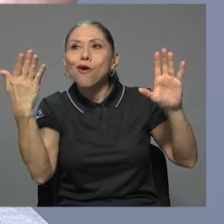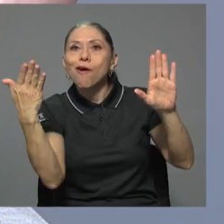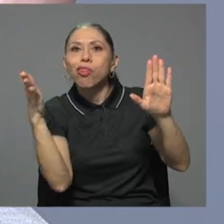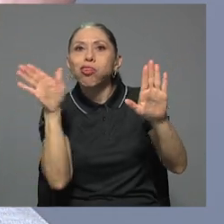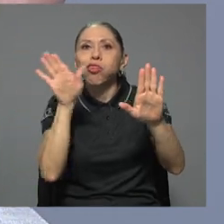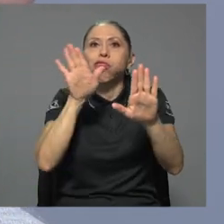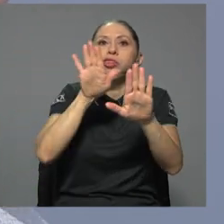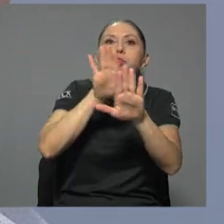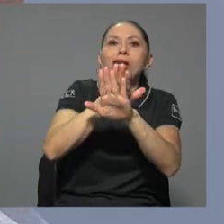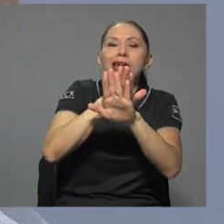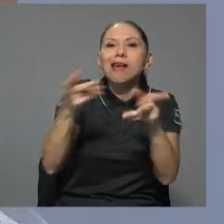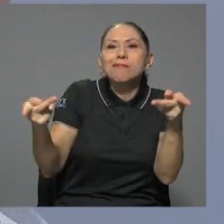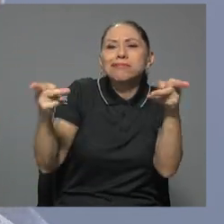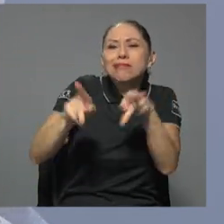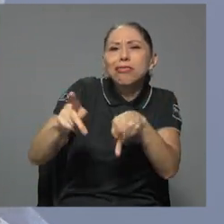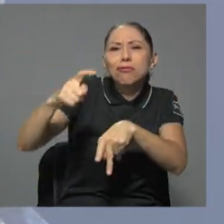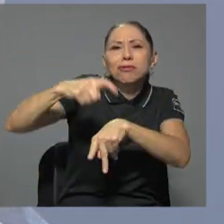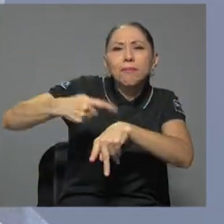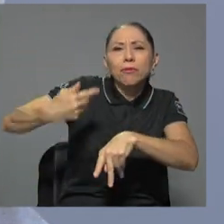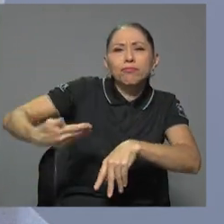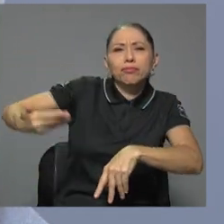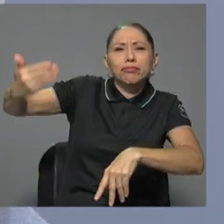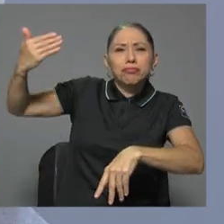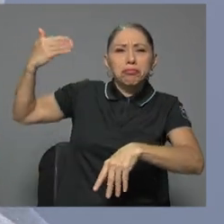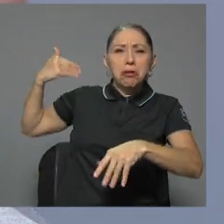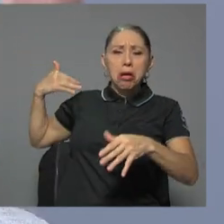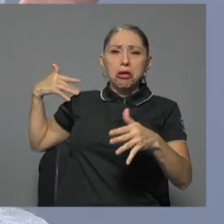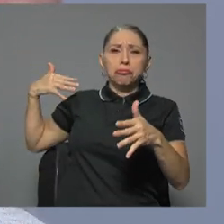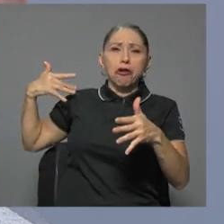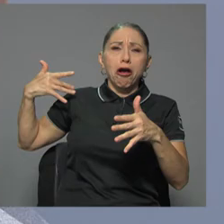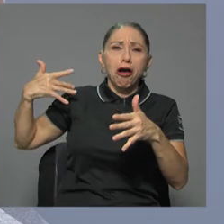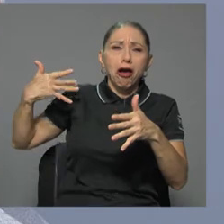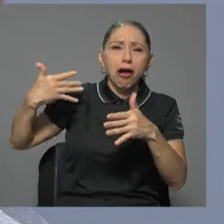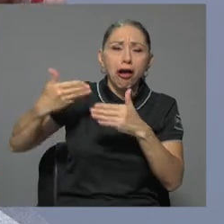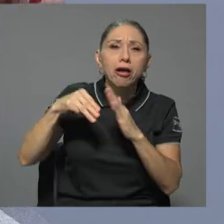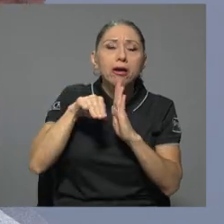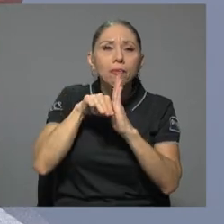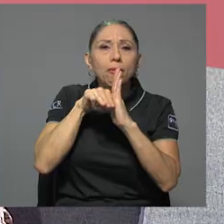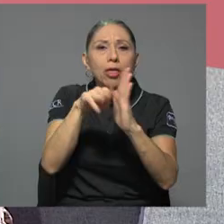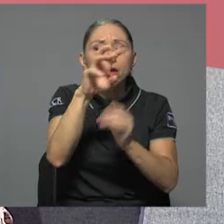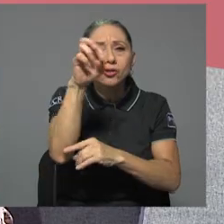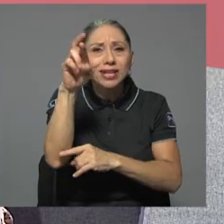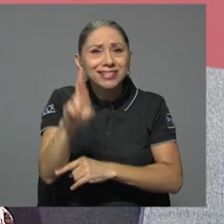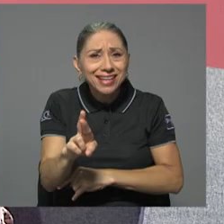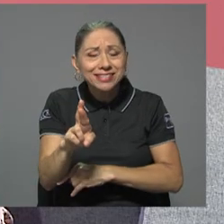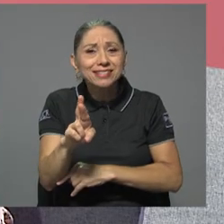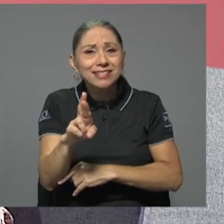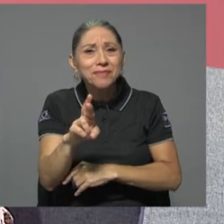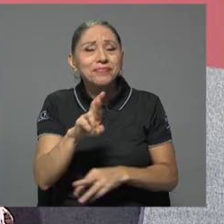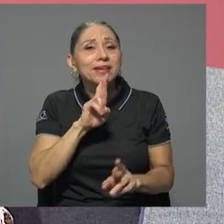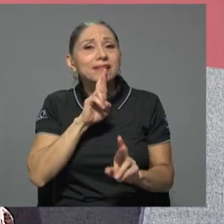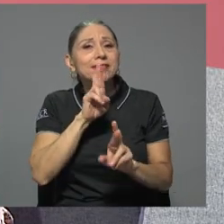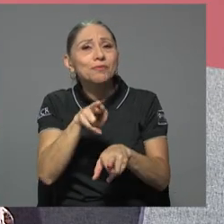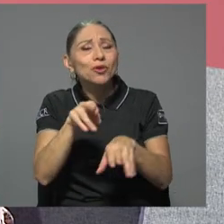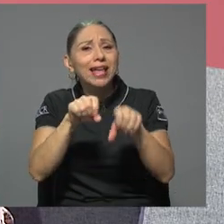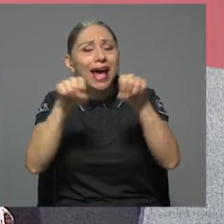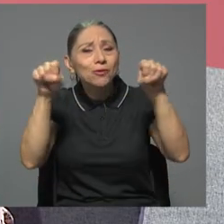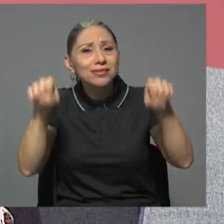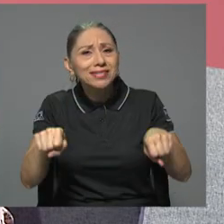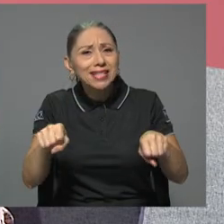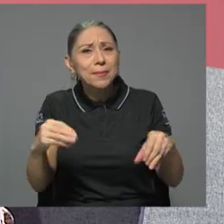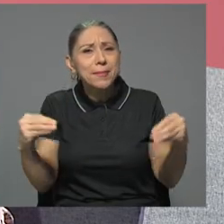tiempo atrás el modelo costarricense responde más bien a un sistema más